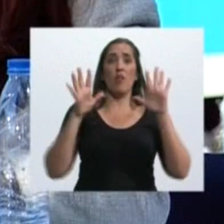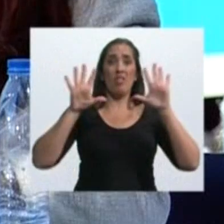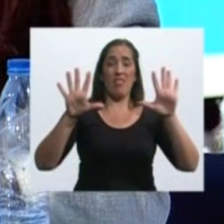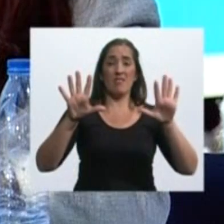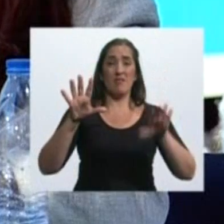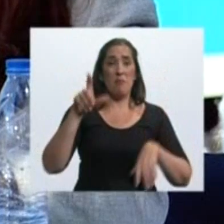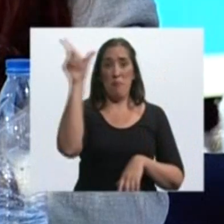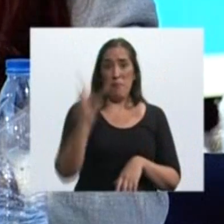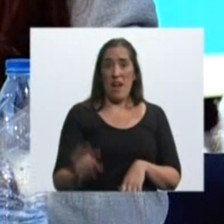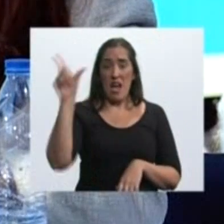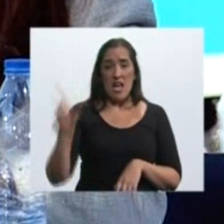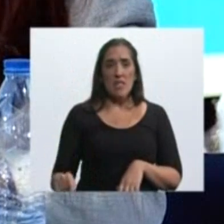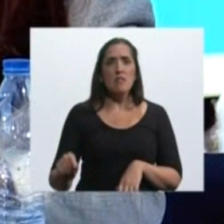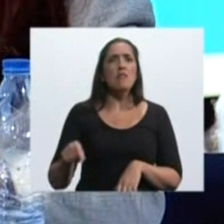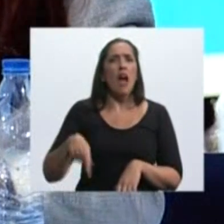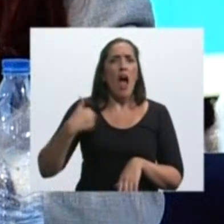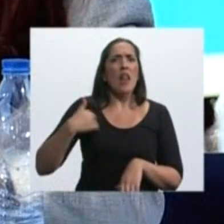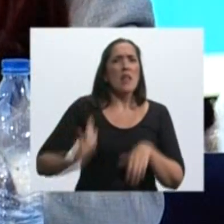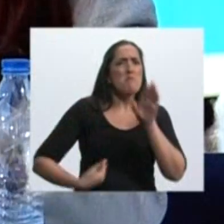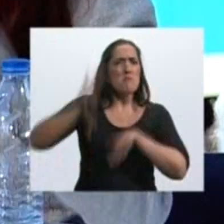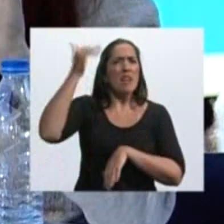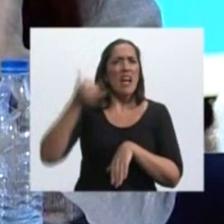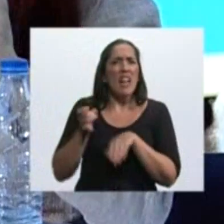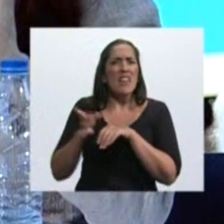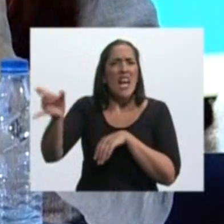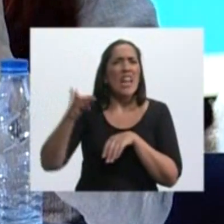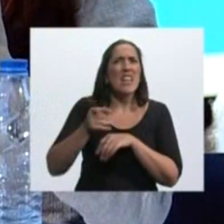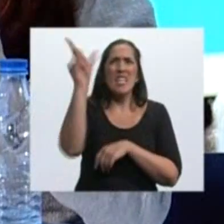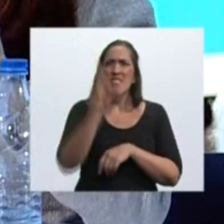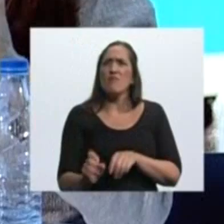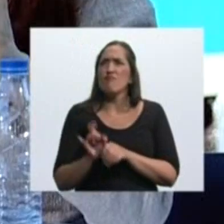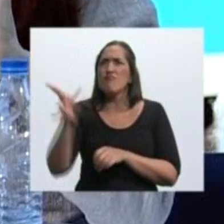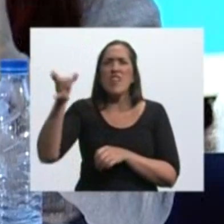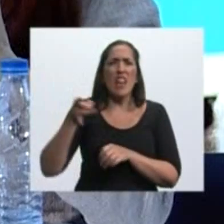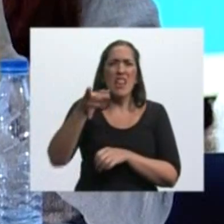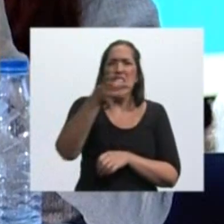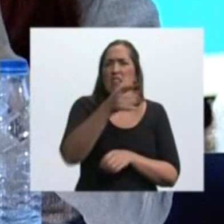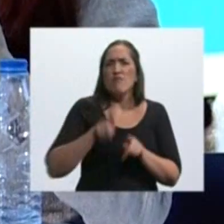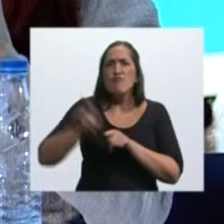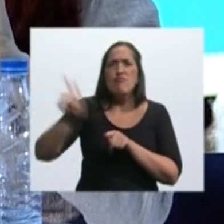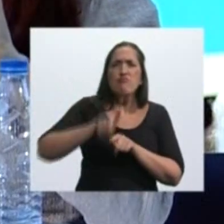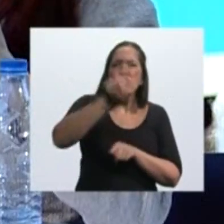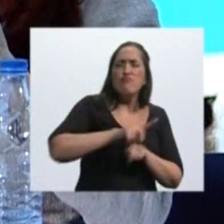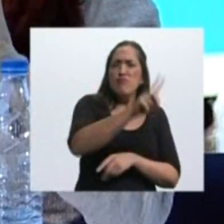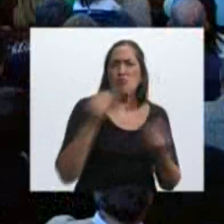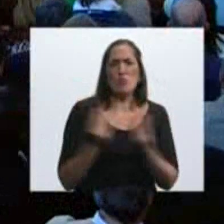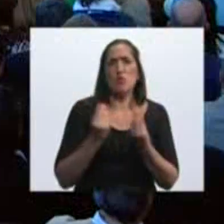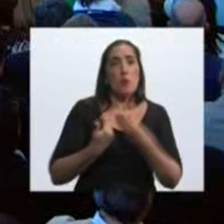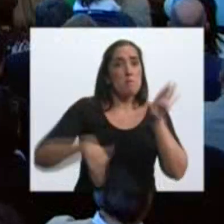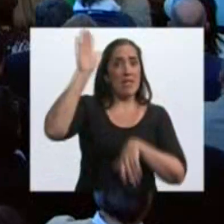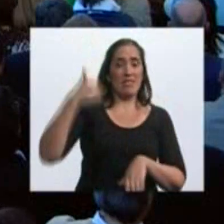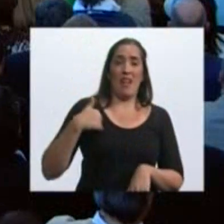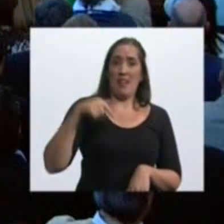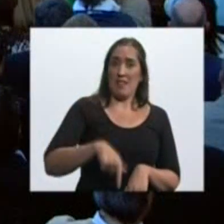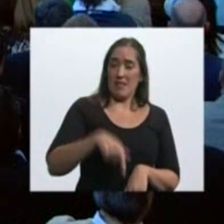que más líneas férreas tenía. ¿Se escuchó, no? Los que más líneas férreas tenía.